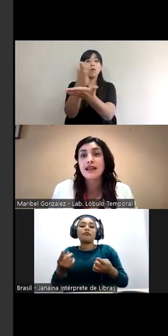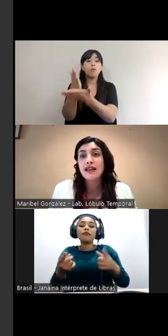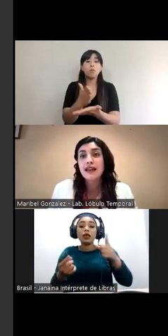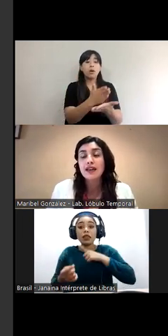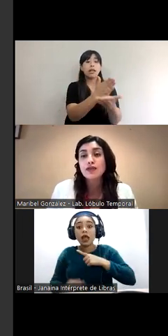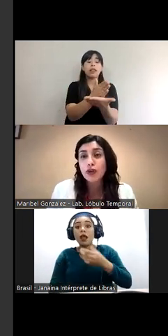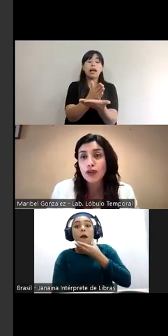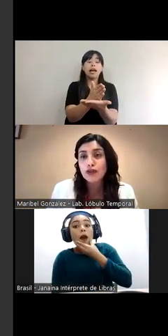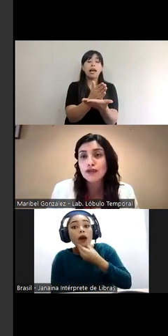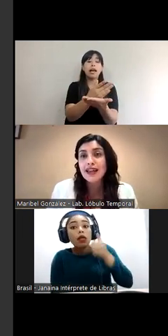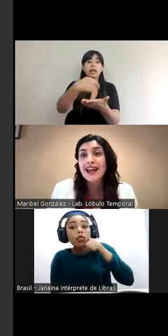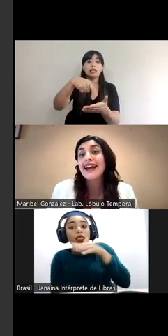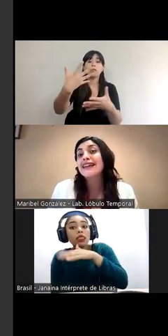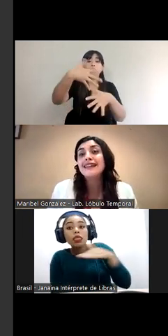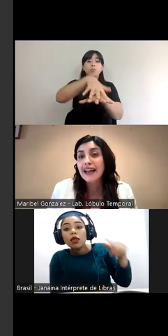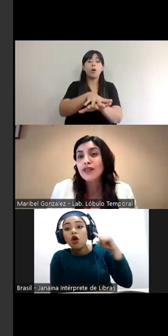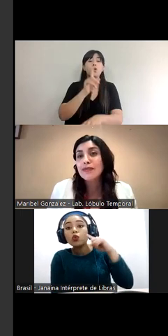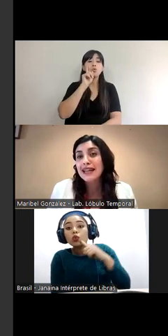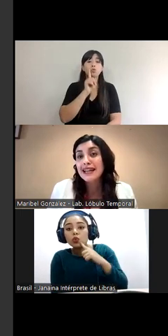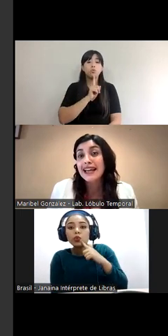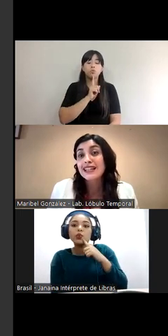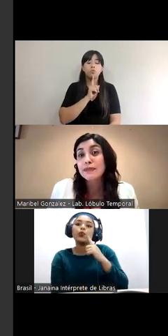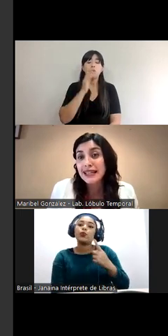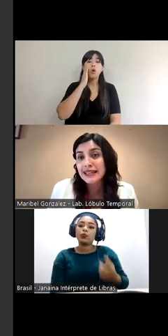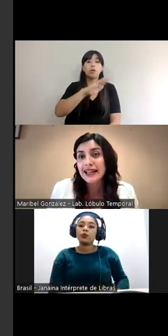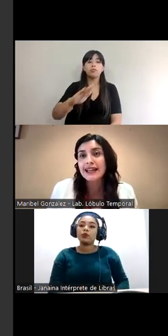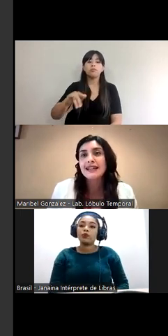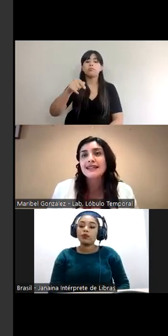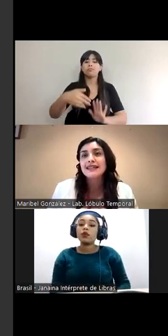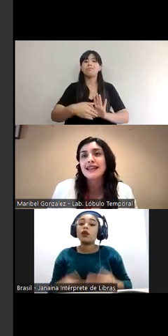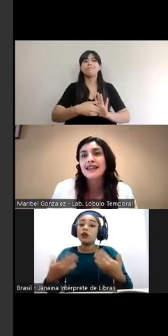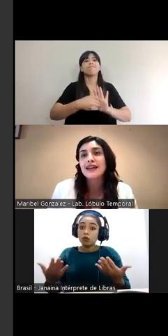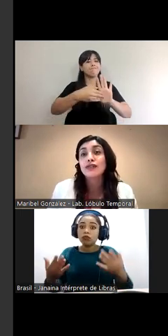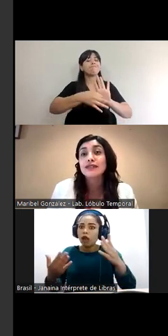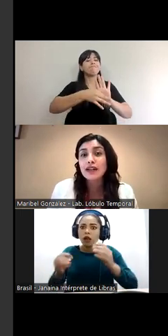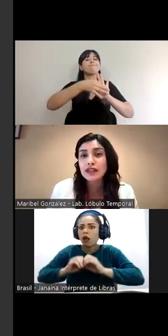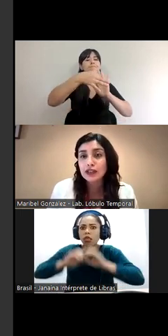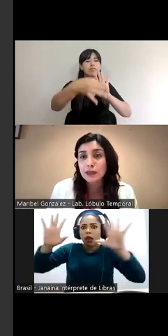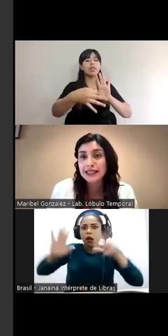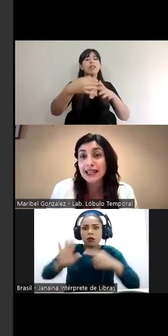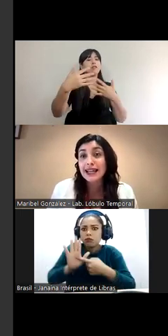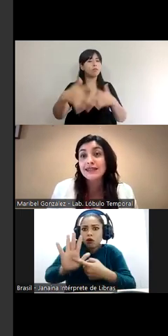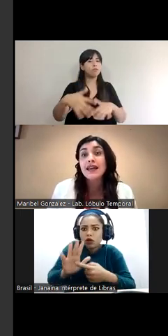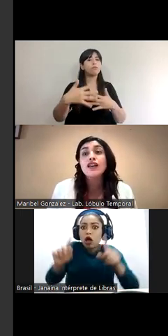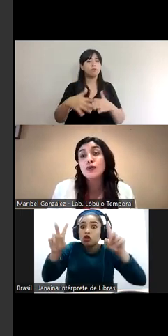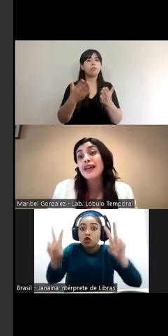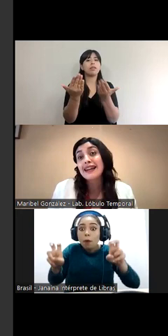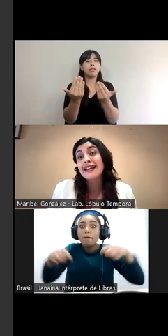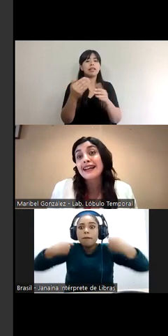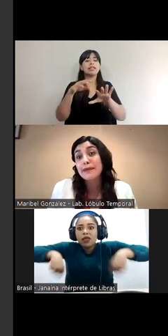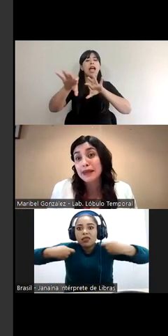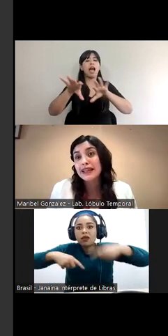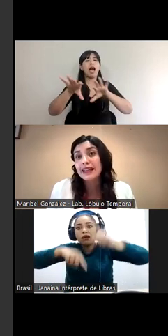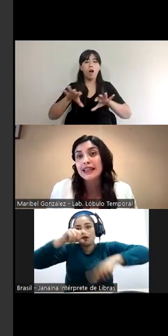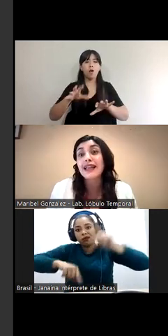niñas sordos, ha indicado de manera explícita la necesidad de contar con estos materiales, y una de